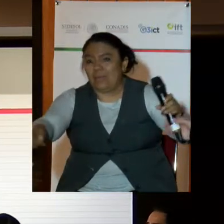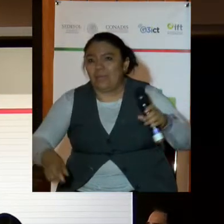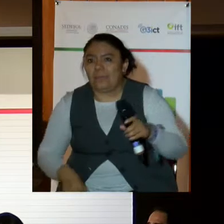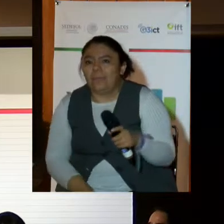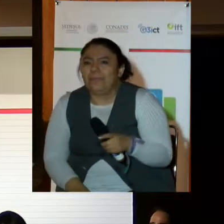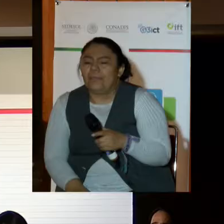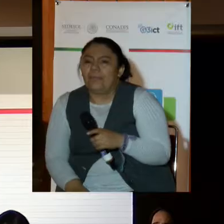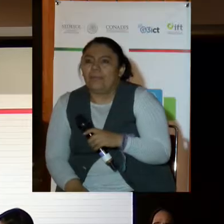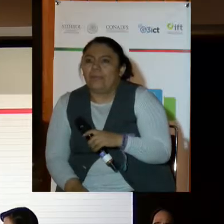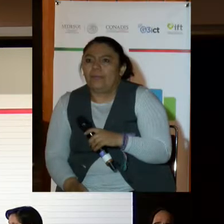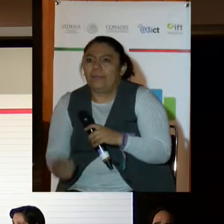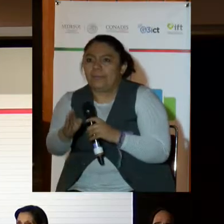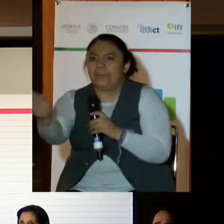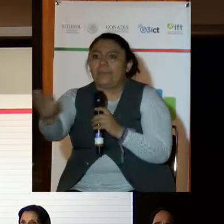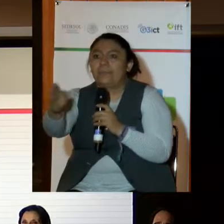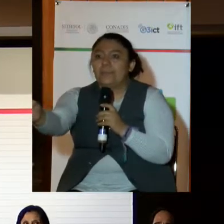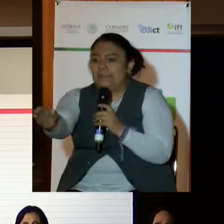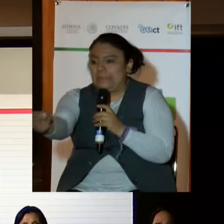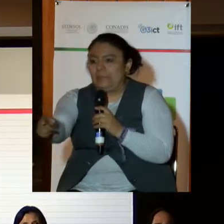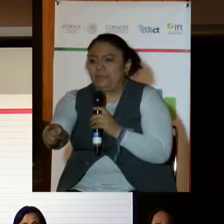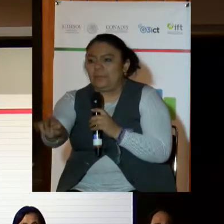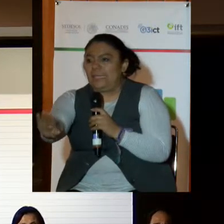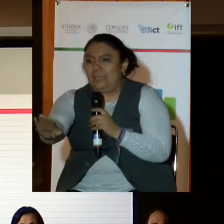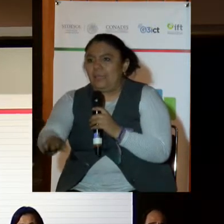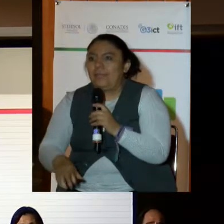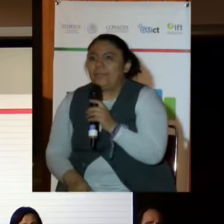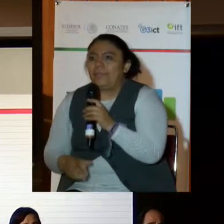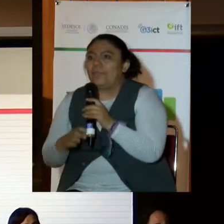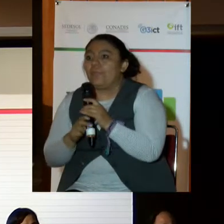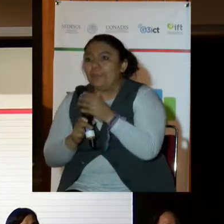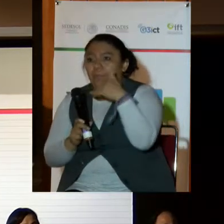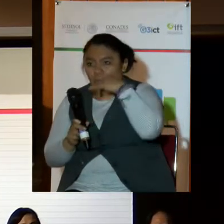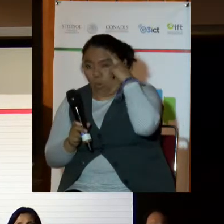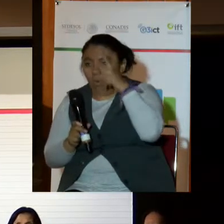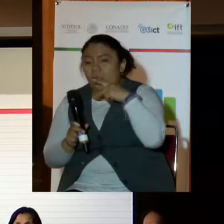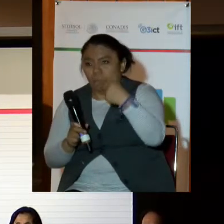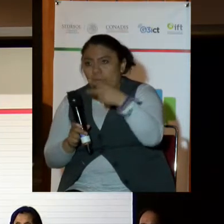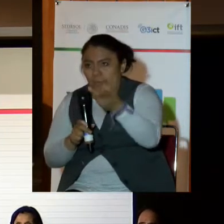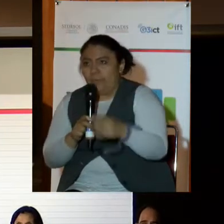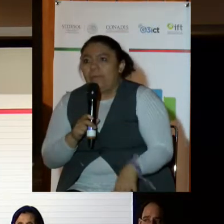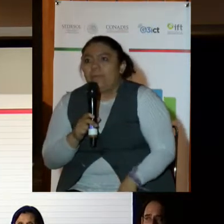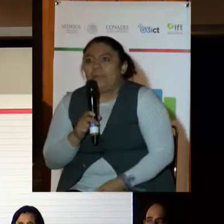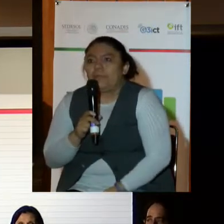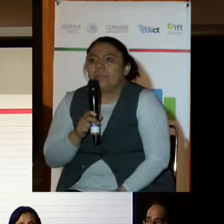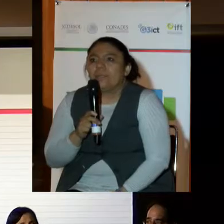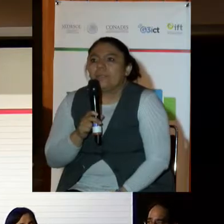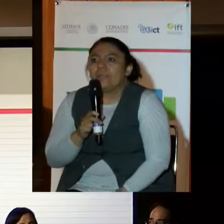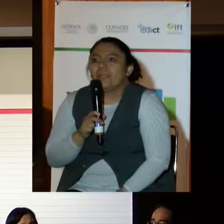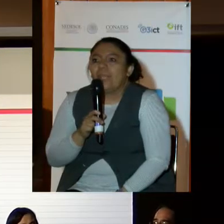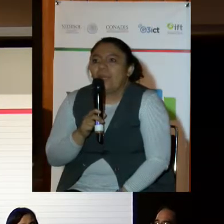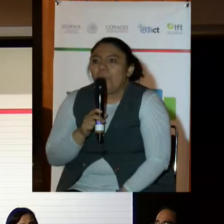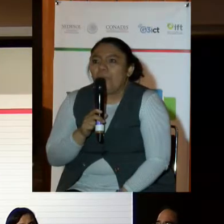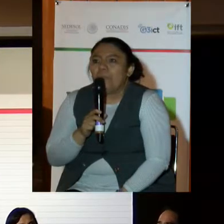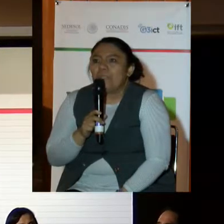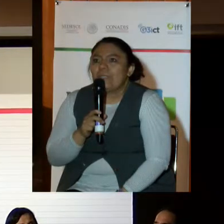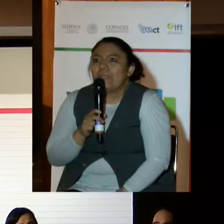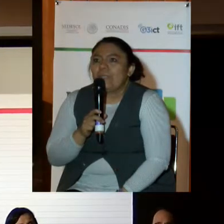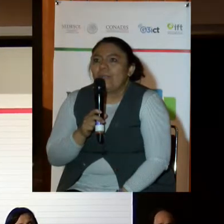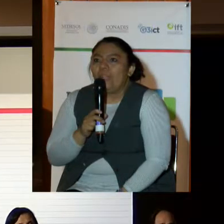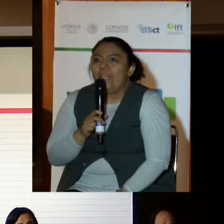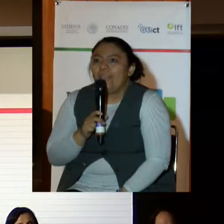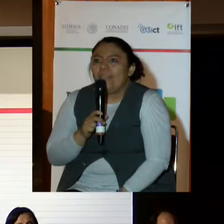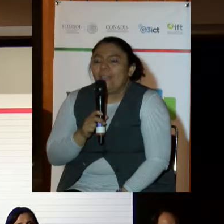más allá de un directorio telefónico. Gracias. Muchas gracias. Sé que tenemos